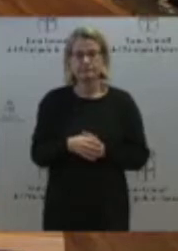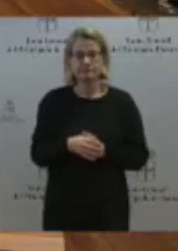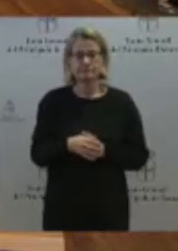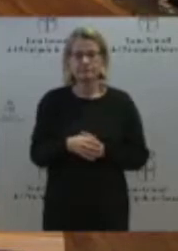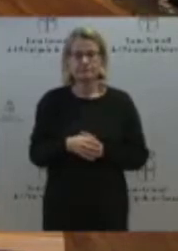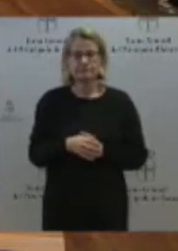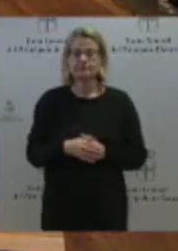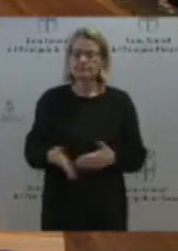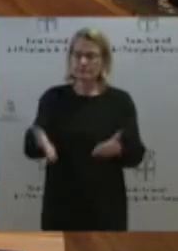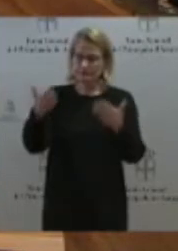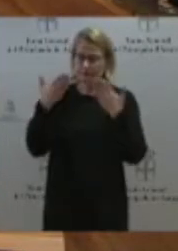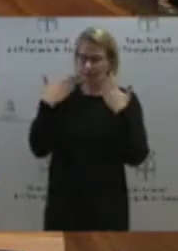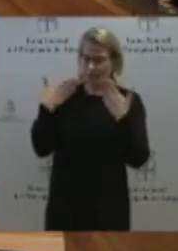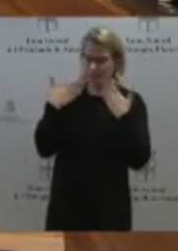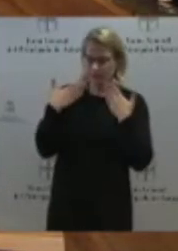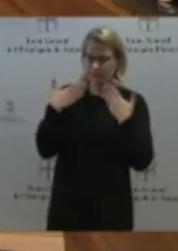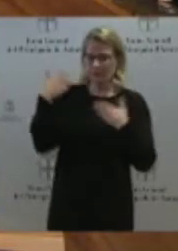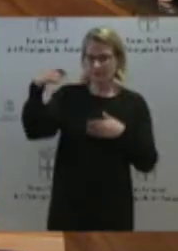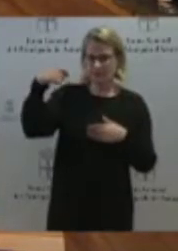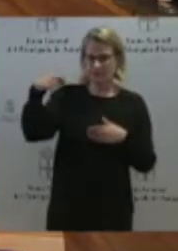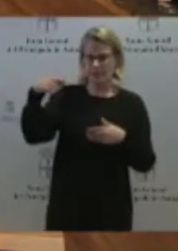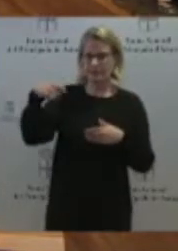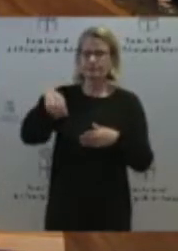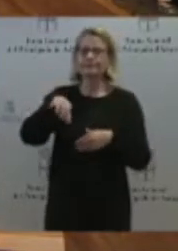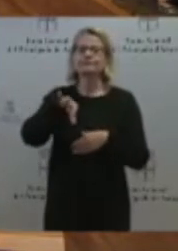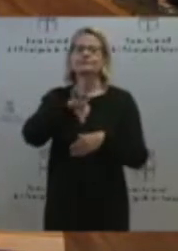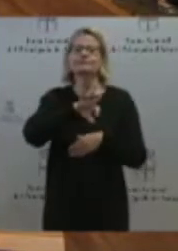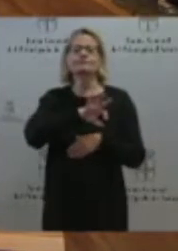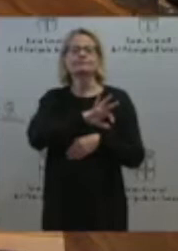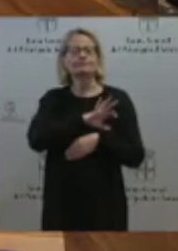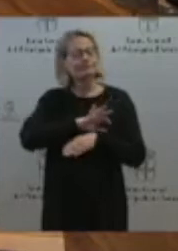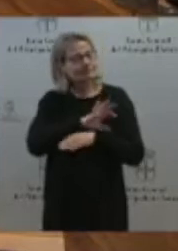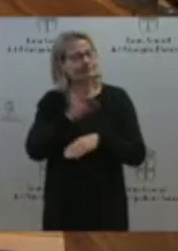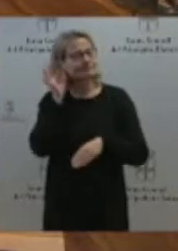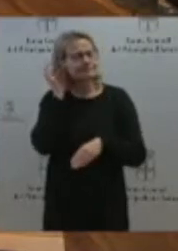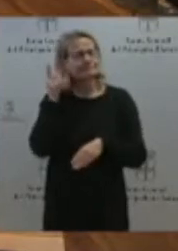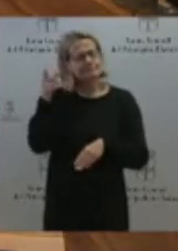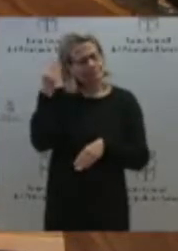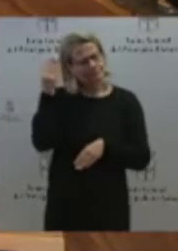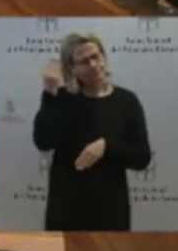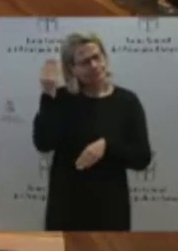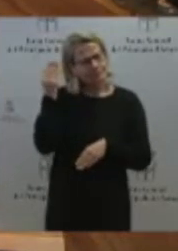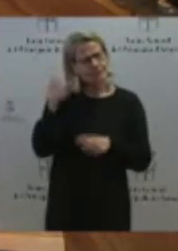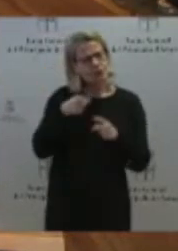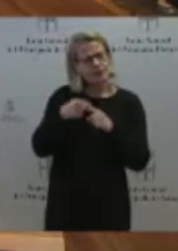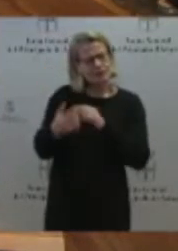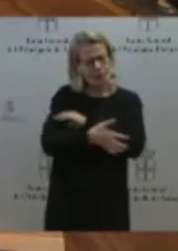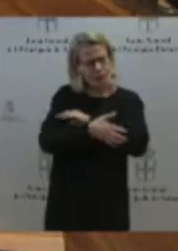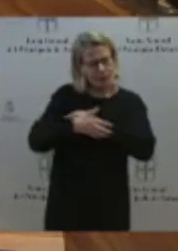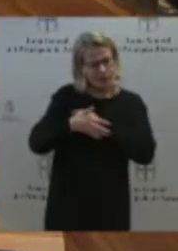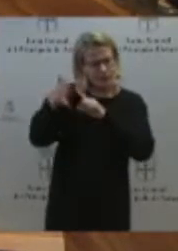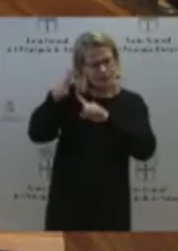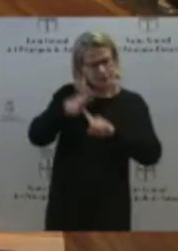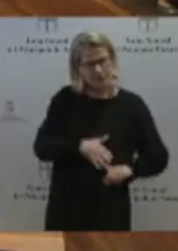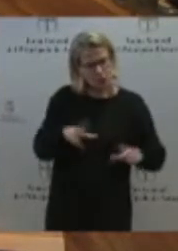Señora consellera, ¿considera usted que la lucha contra la provitud y la exclusión social debe ser uno de los aspectos principales que